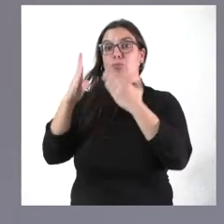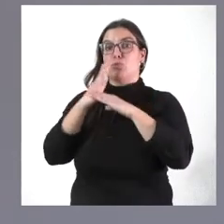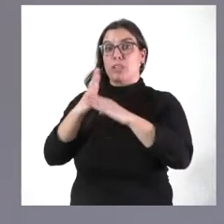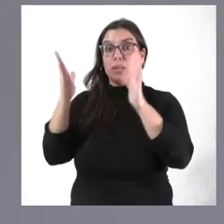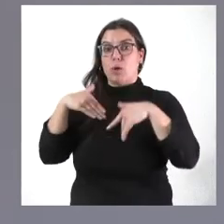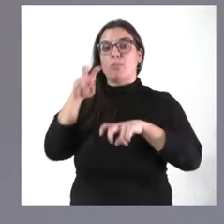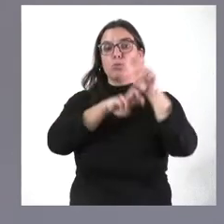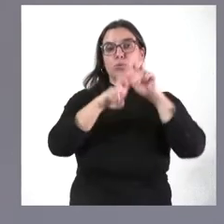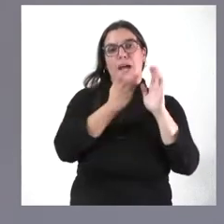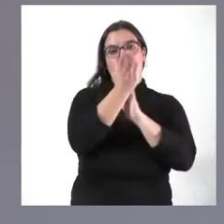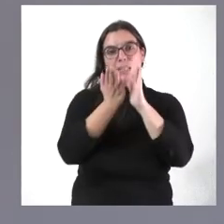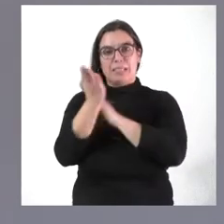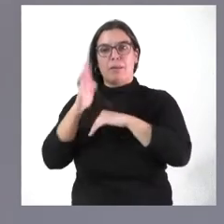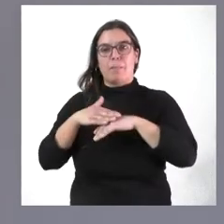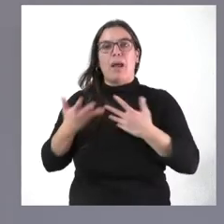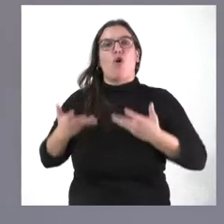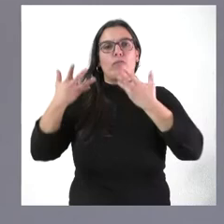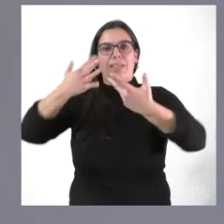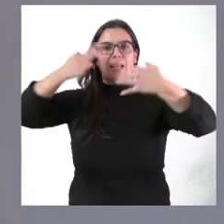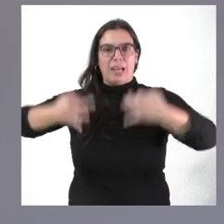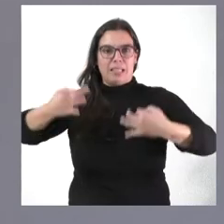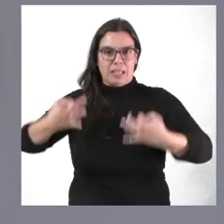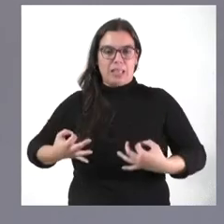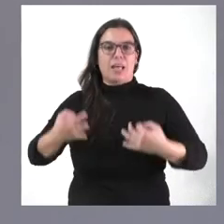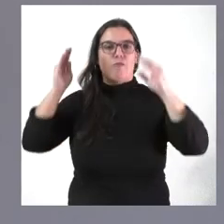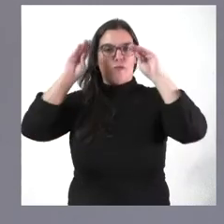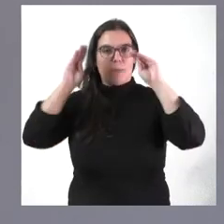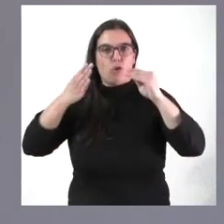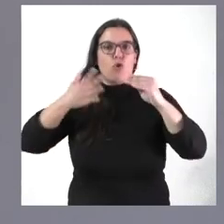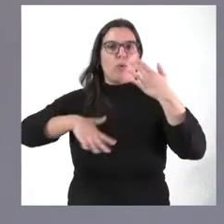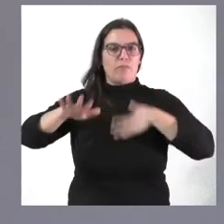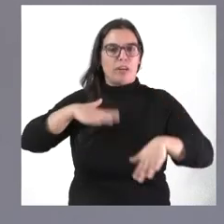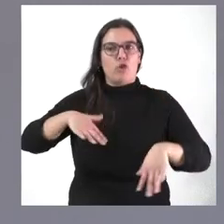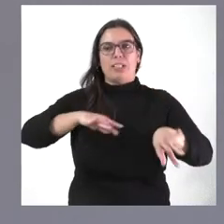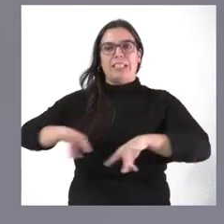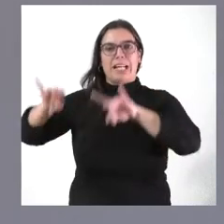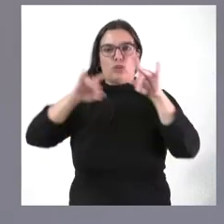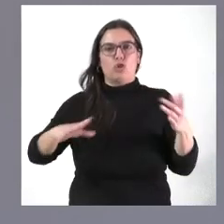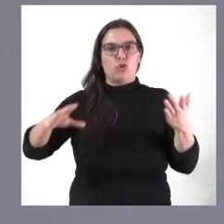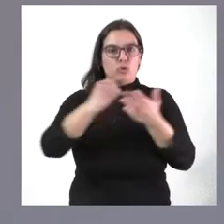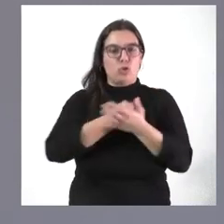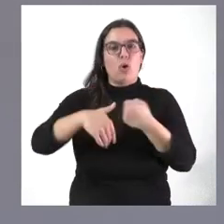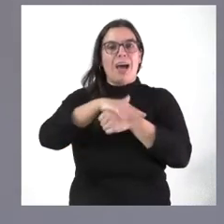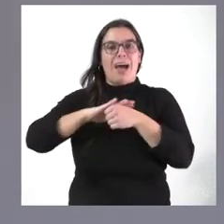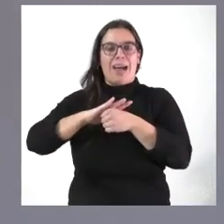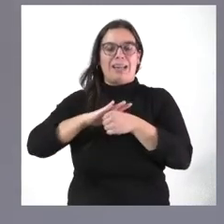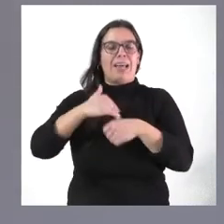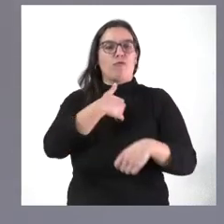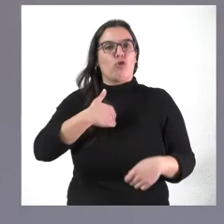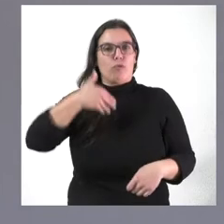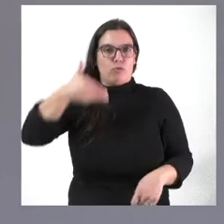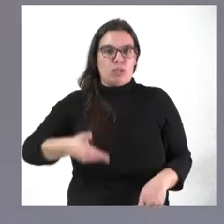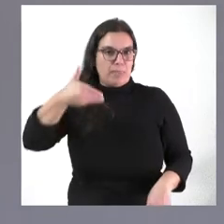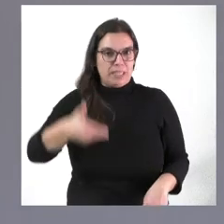vías alternativas para garantizar la formación y cualificación de los trabajadores en los territorios en las áreas y tareas fundamentales lógicamente